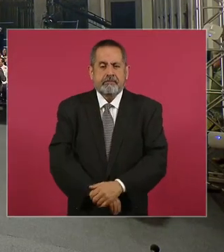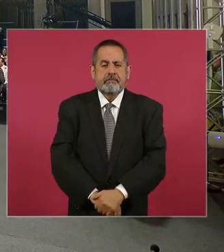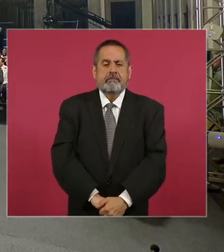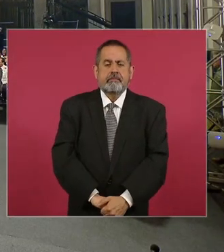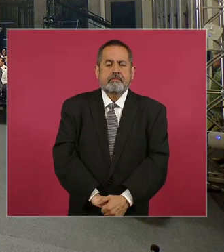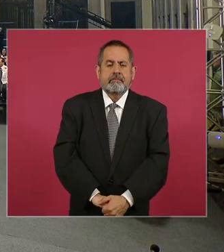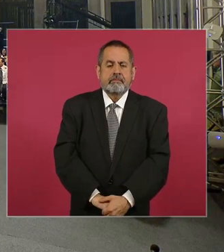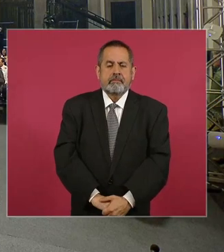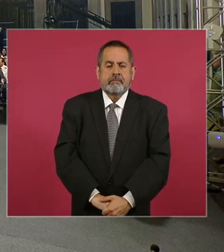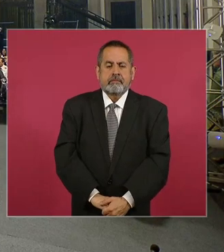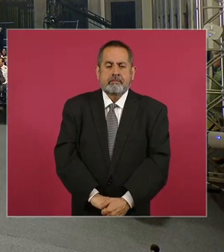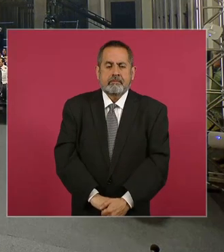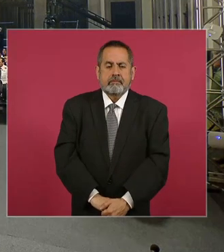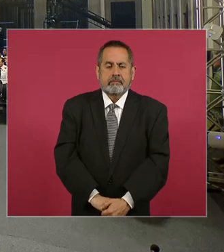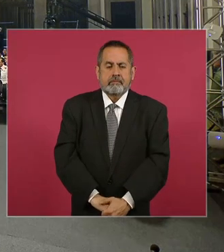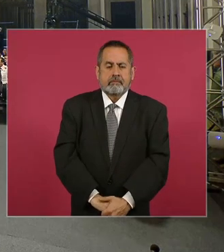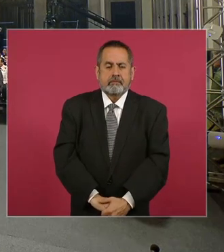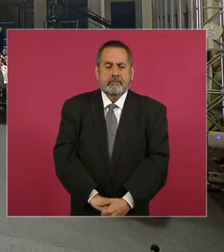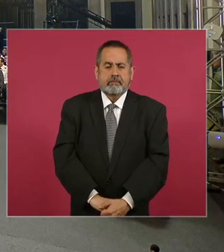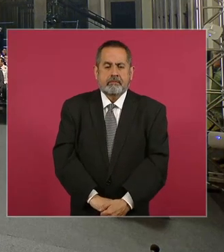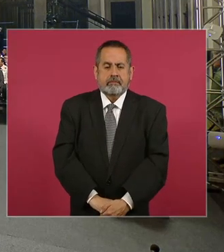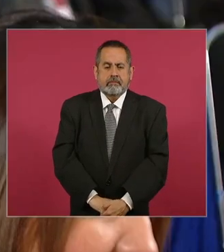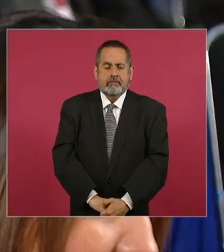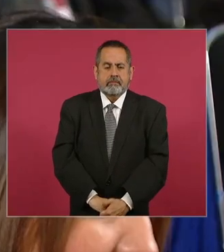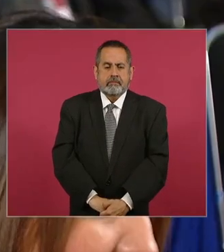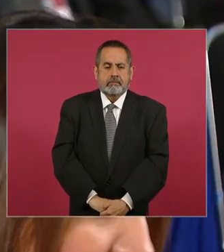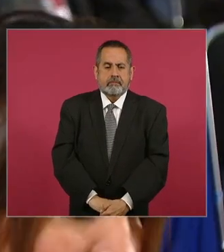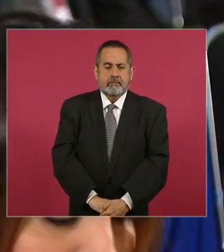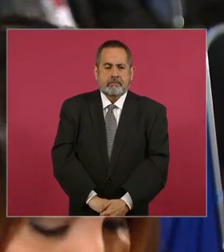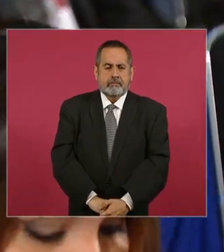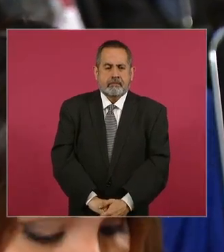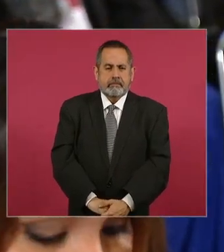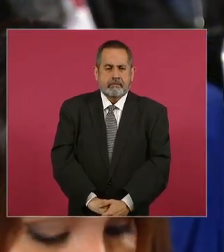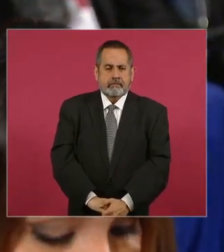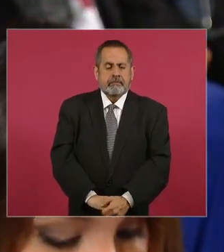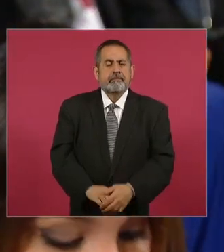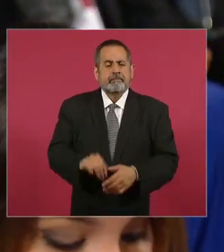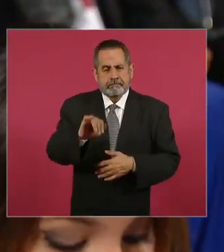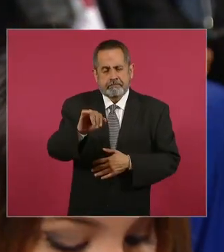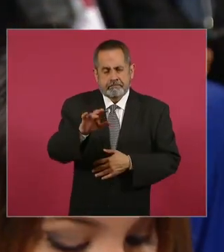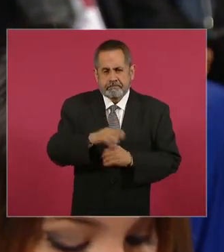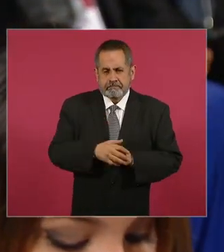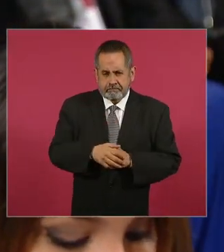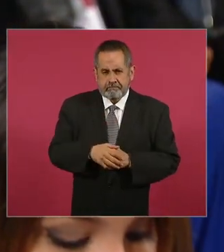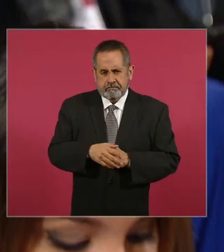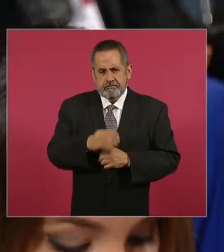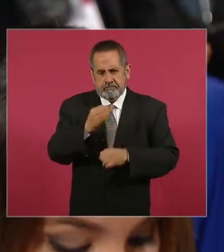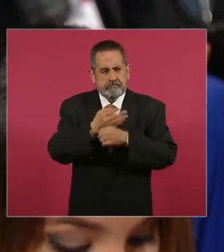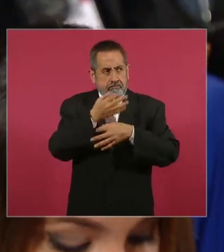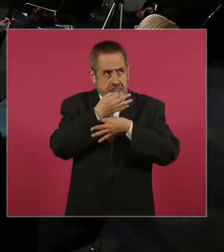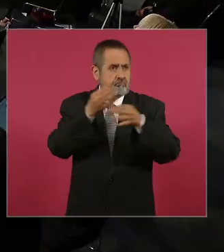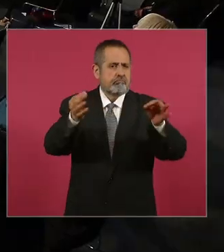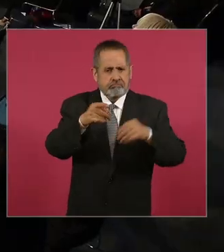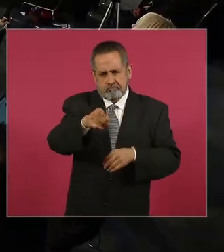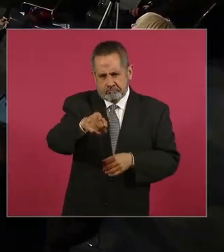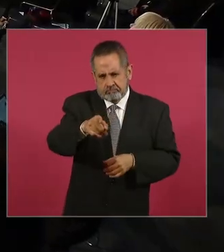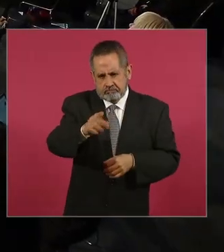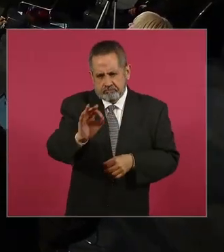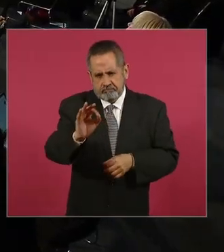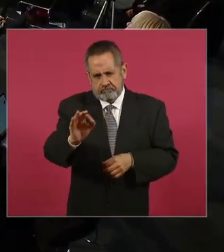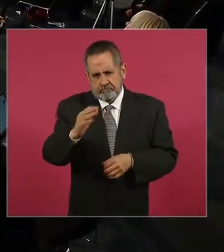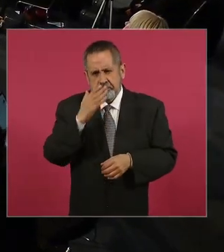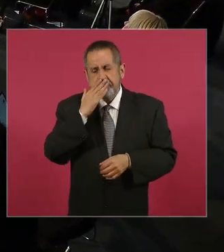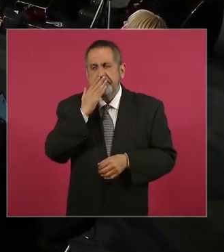Que van de la Fiscalía General de la República y no se... Sí, hay que qué bien que se esté diciendo aquí, para